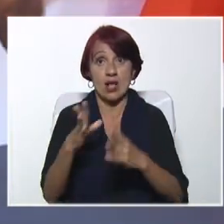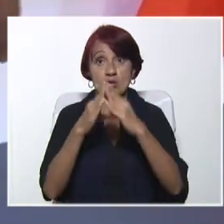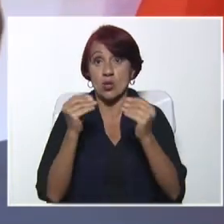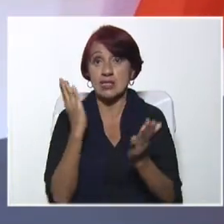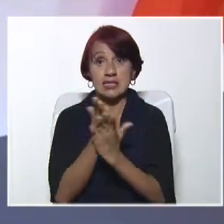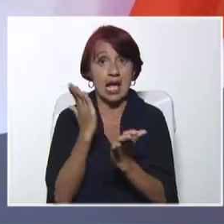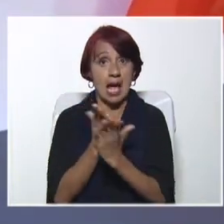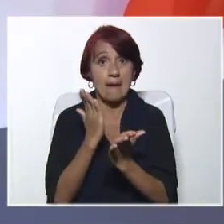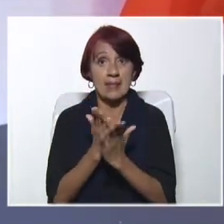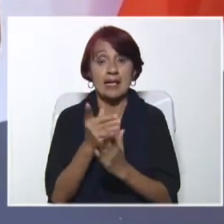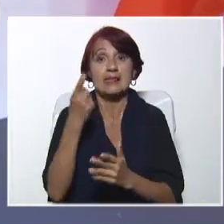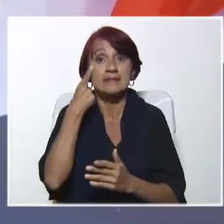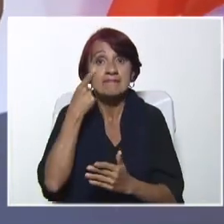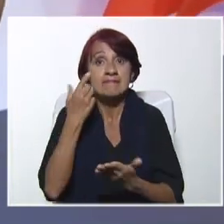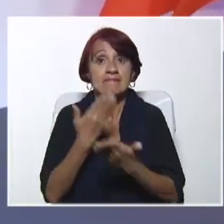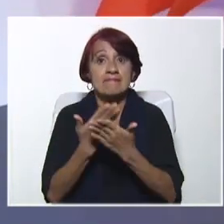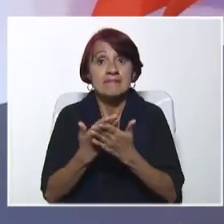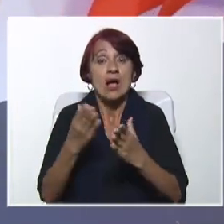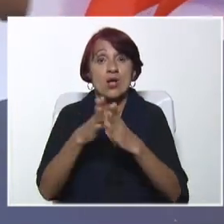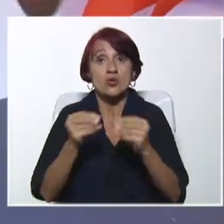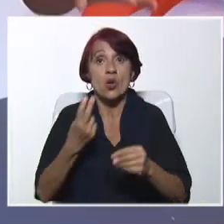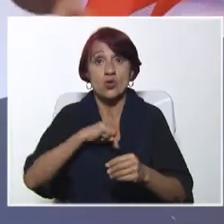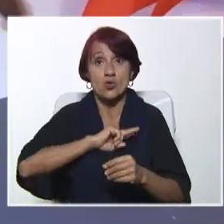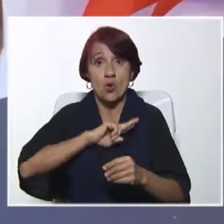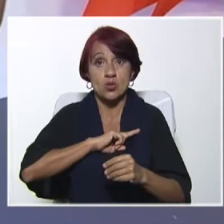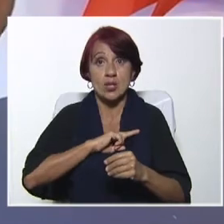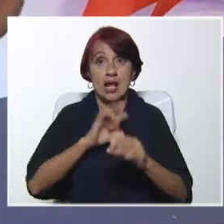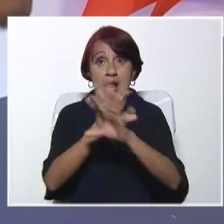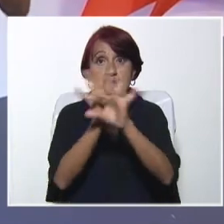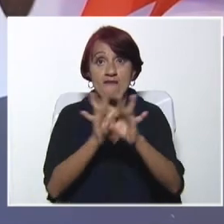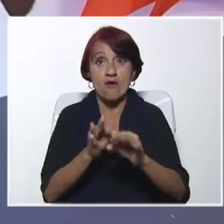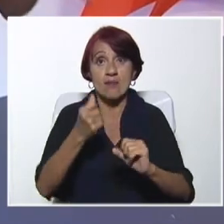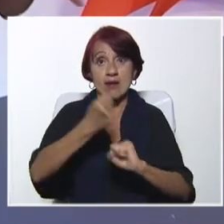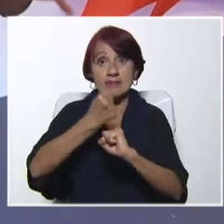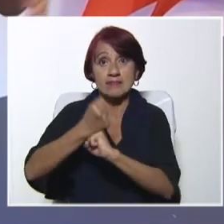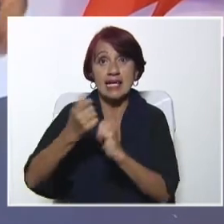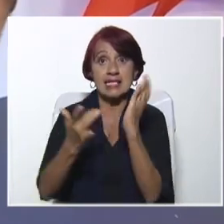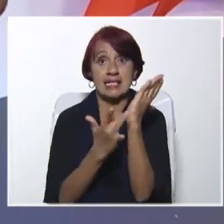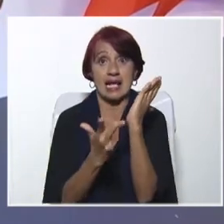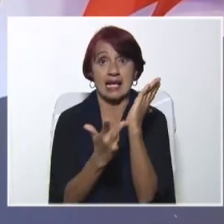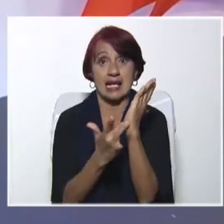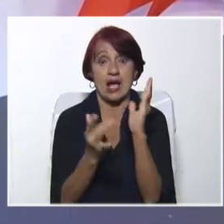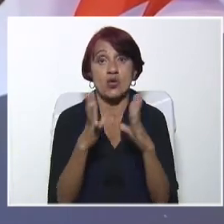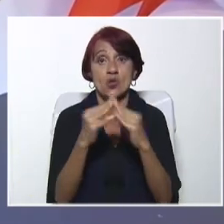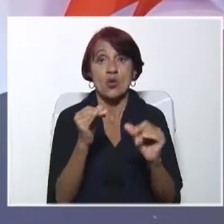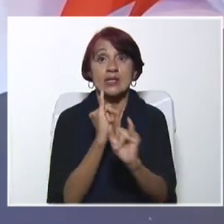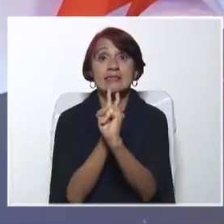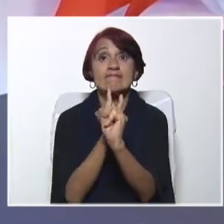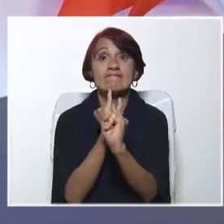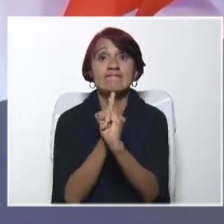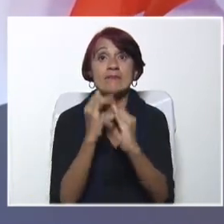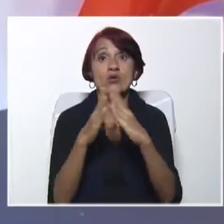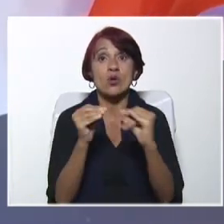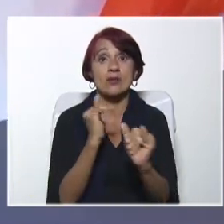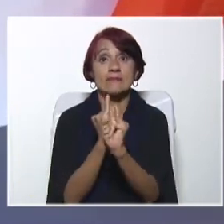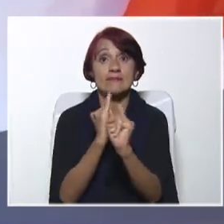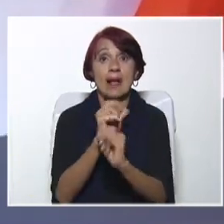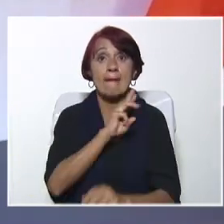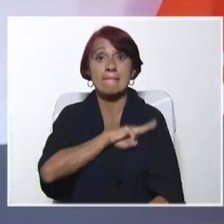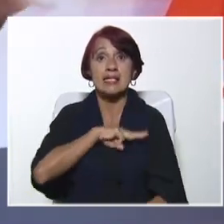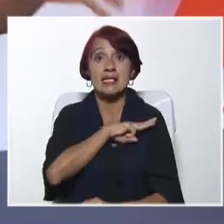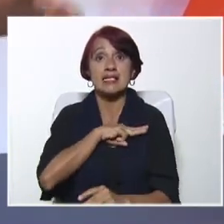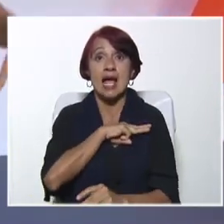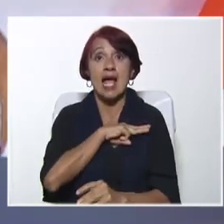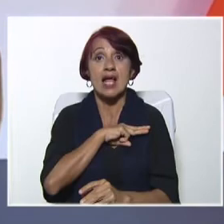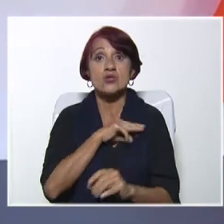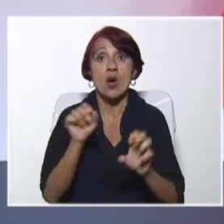siempre está conectada con nosotros en todas las plataformas digitales. la página web oficial del Ministerio del Poder